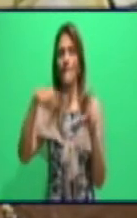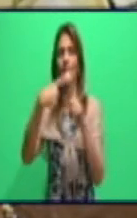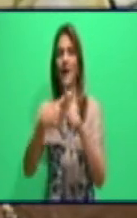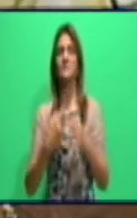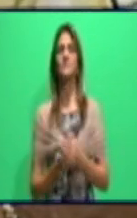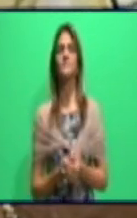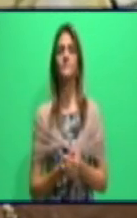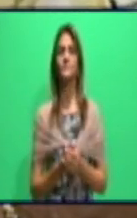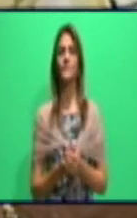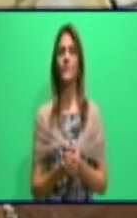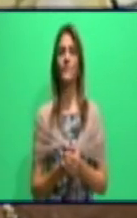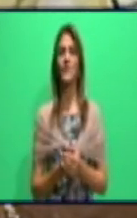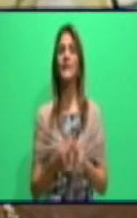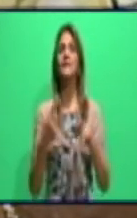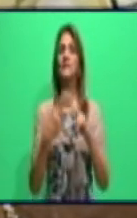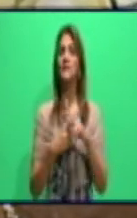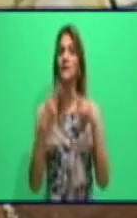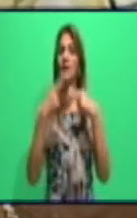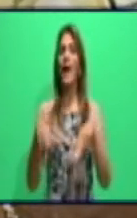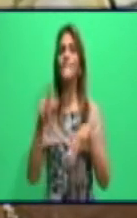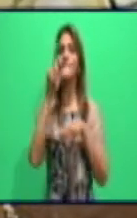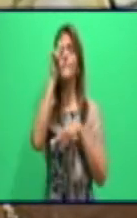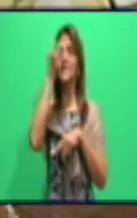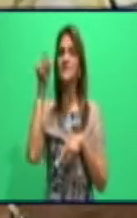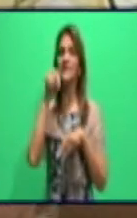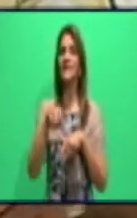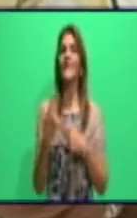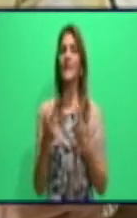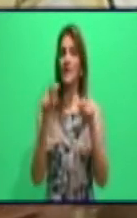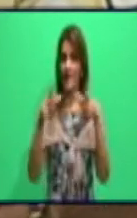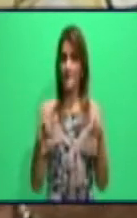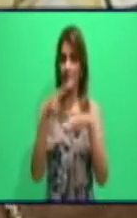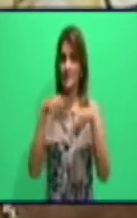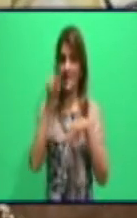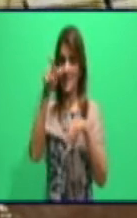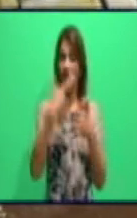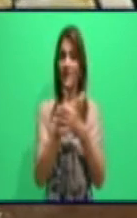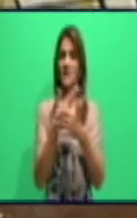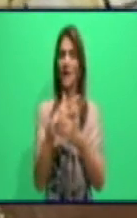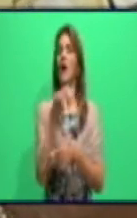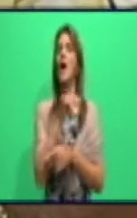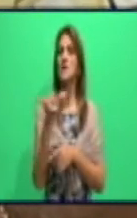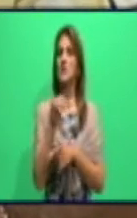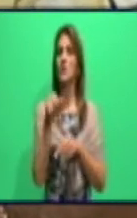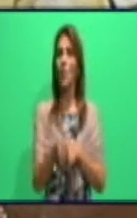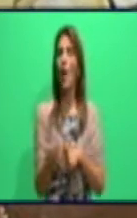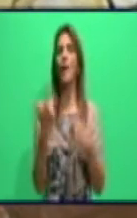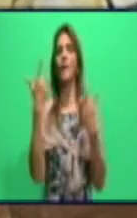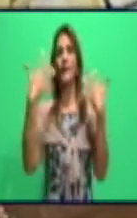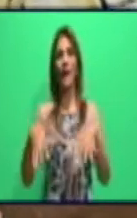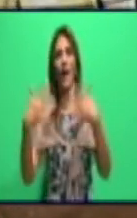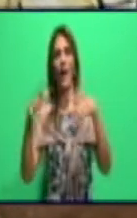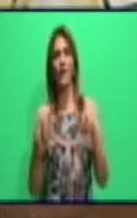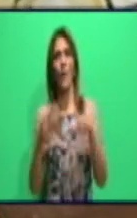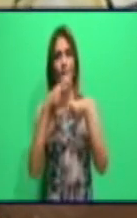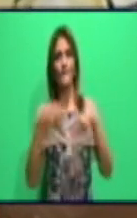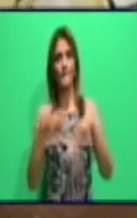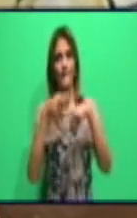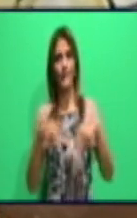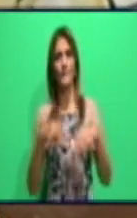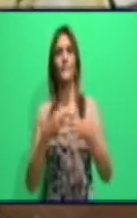estatal la pizzería de ese territorio bueno no tenía el precio visible de la pizza napolitana cuestión que hemos reiterado